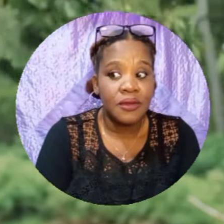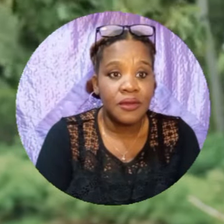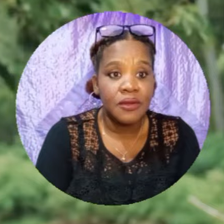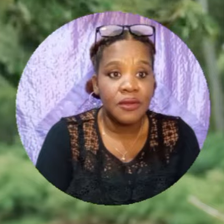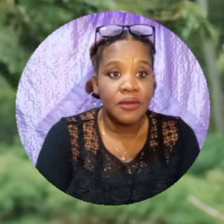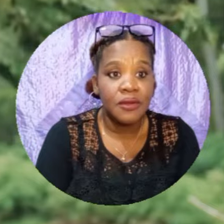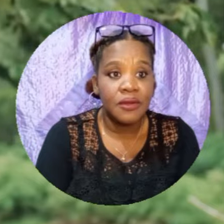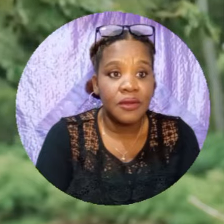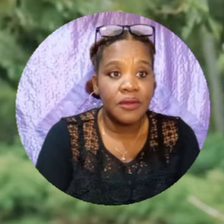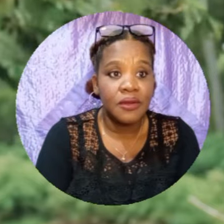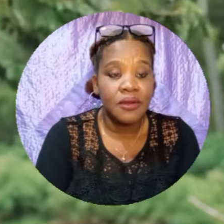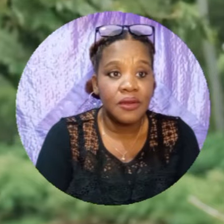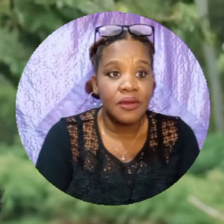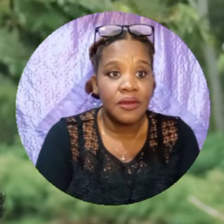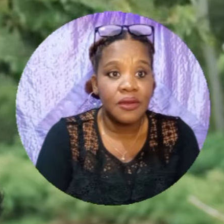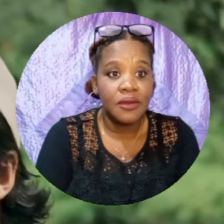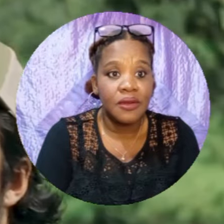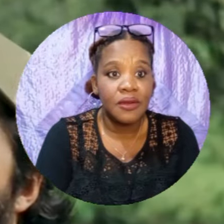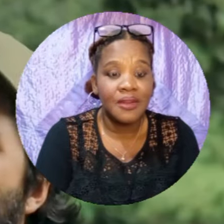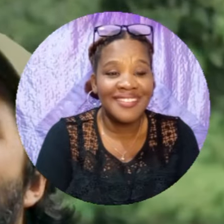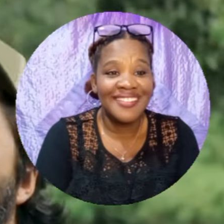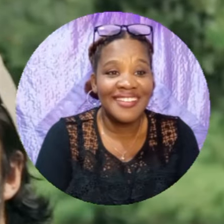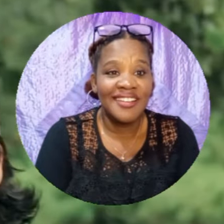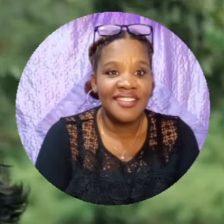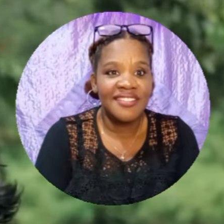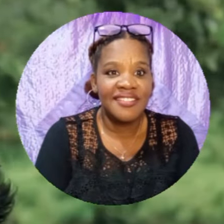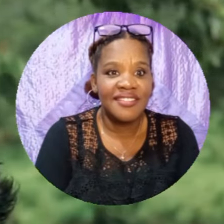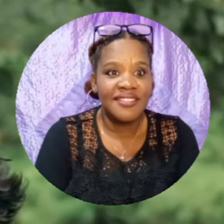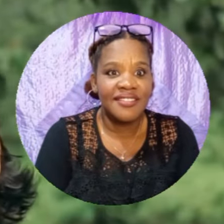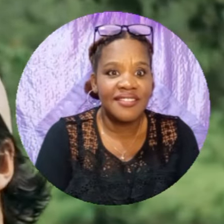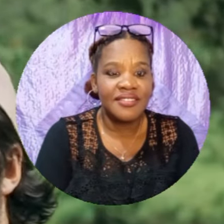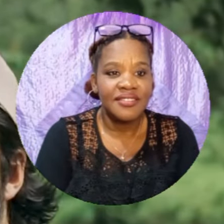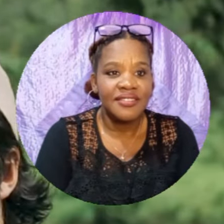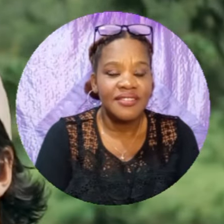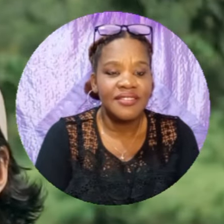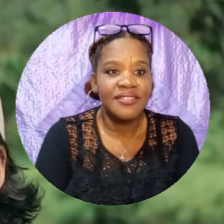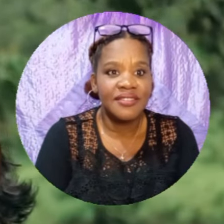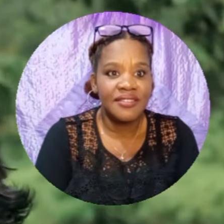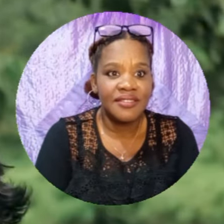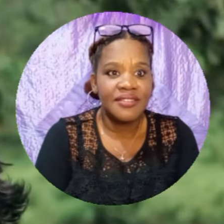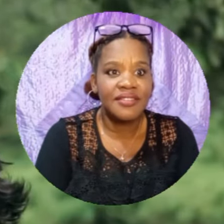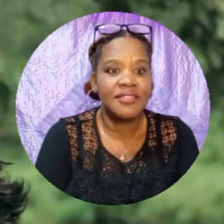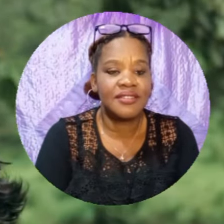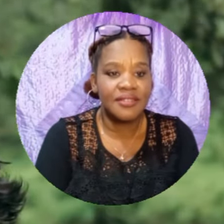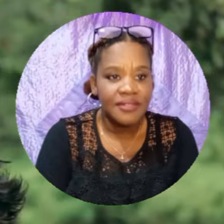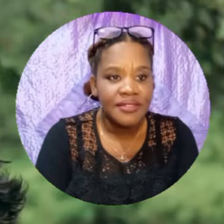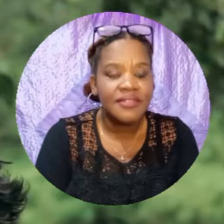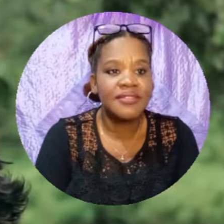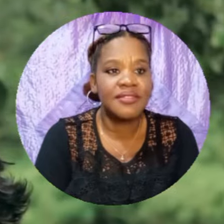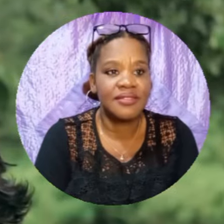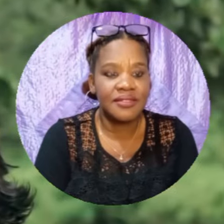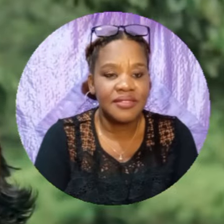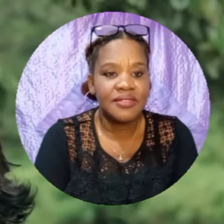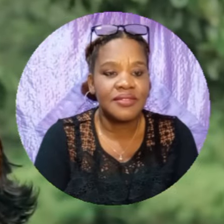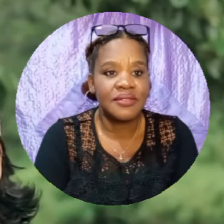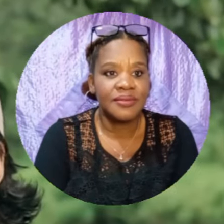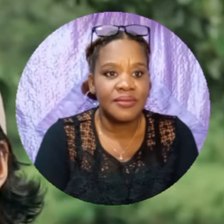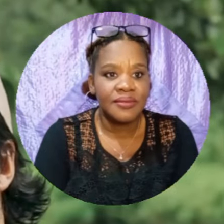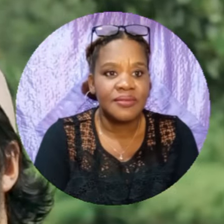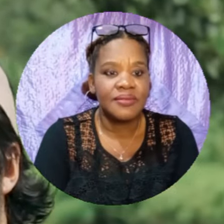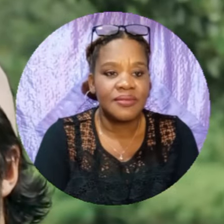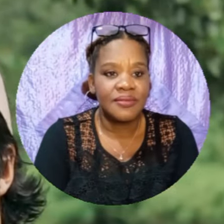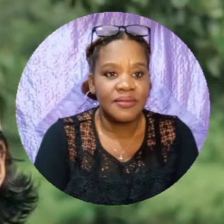fue solamente una compañía enfocada a aventuras con una temática de impacto social. ¿Qué significa eso? Que queremos desarrollar más